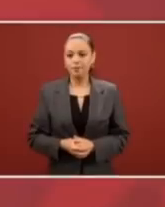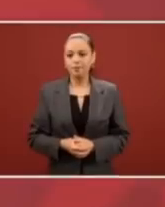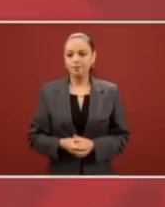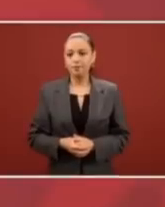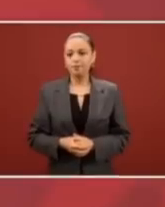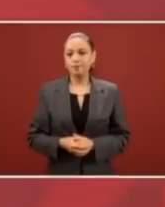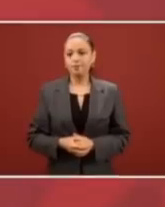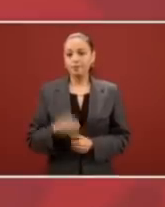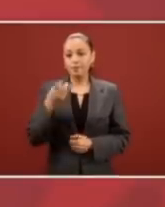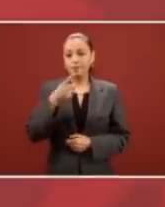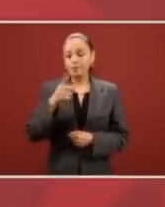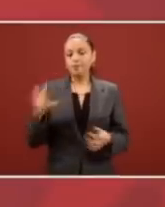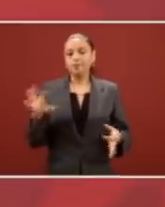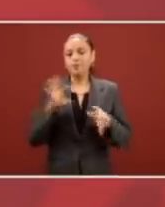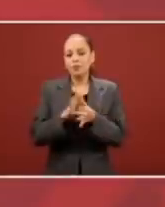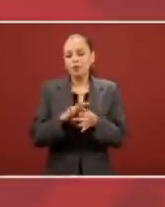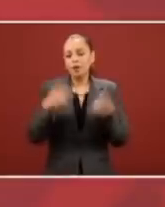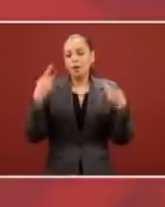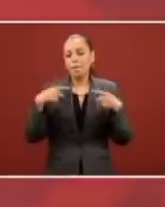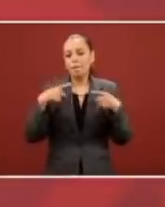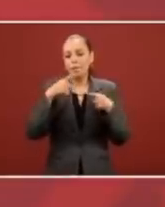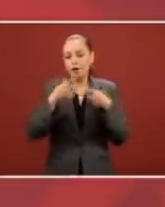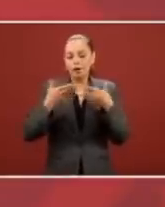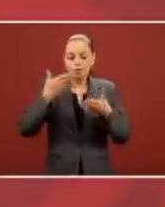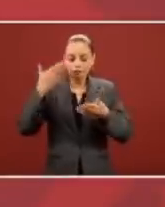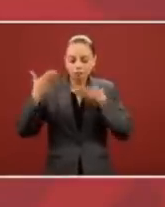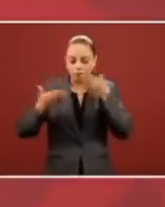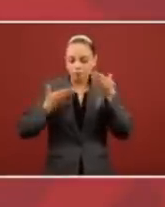los analistas,